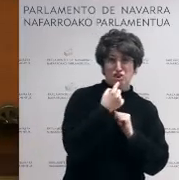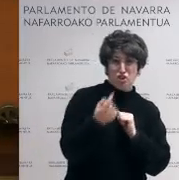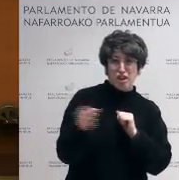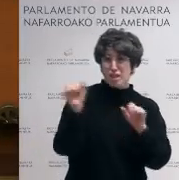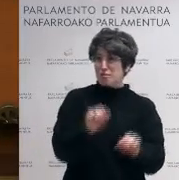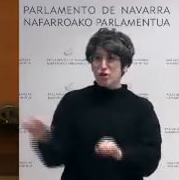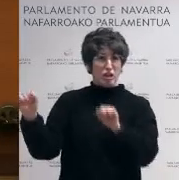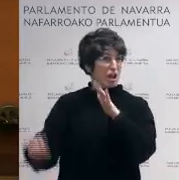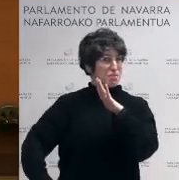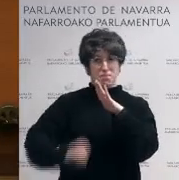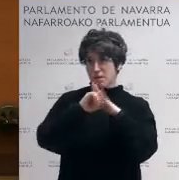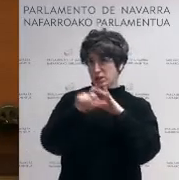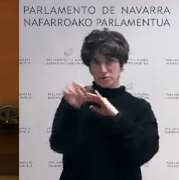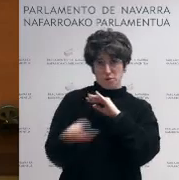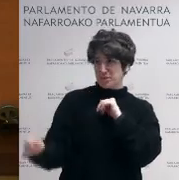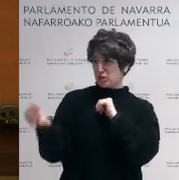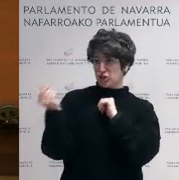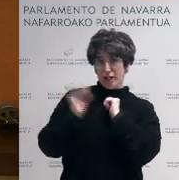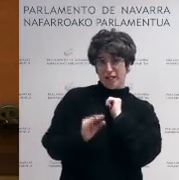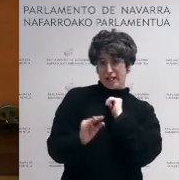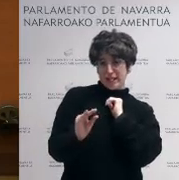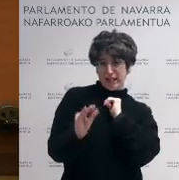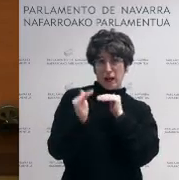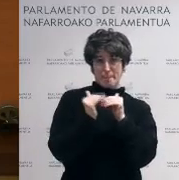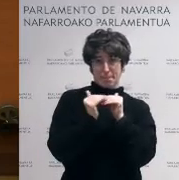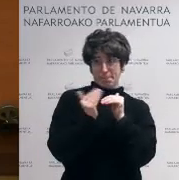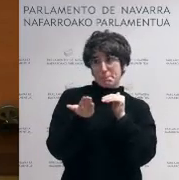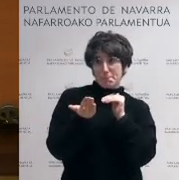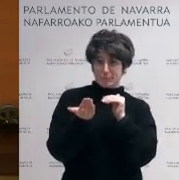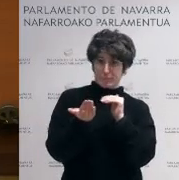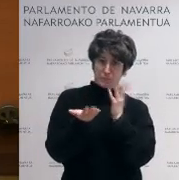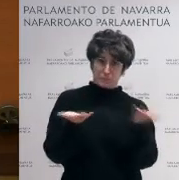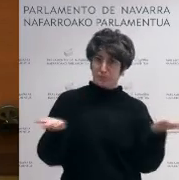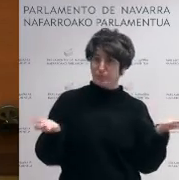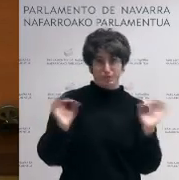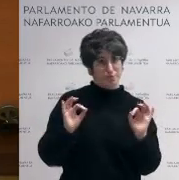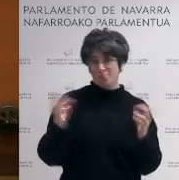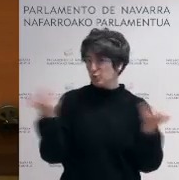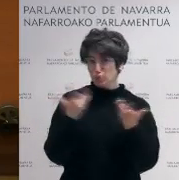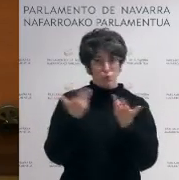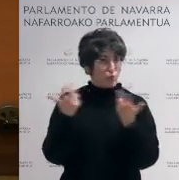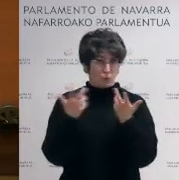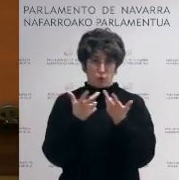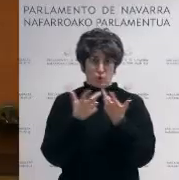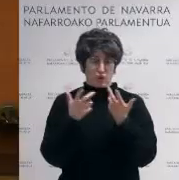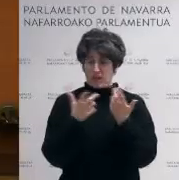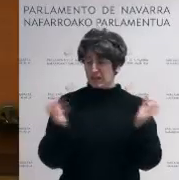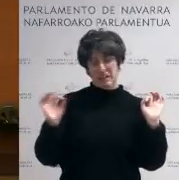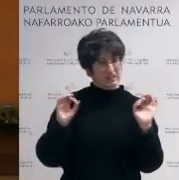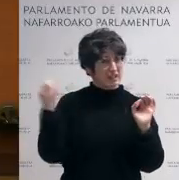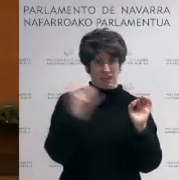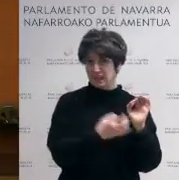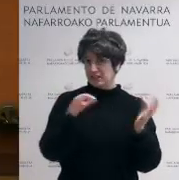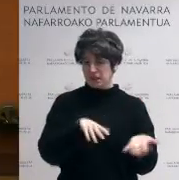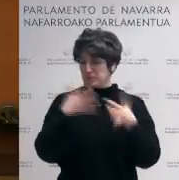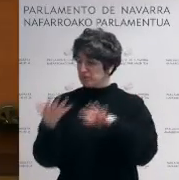Navarra. La medida es técnicamente viable, es fiscalmente asumible y es socialmente urgente. Las tres cosas. Se puede implantar